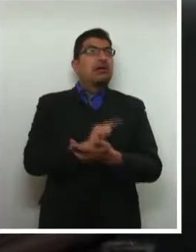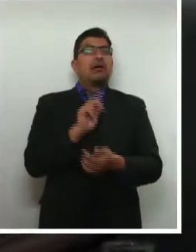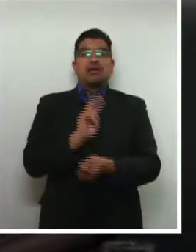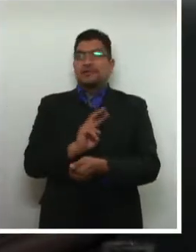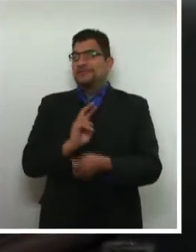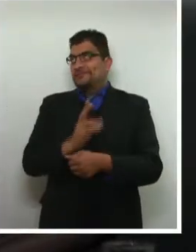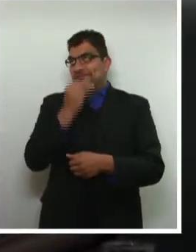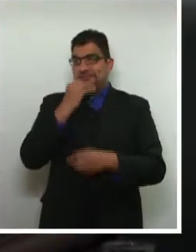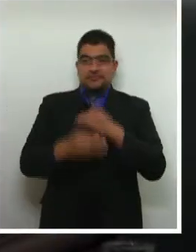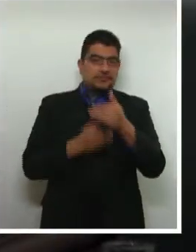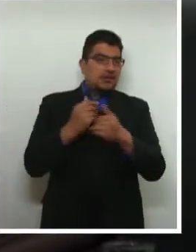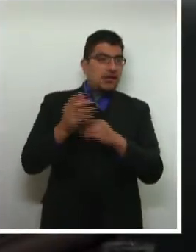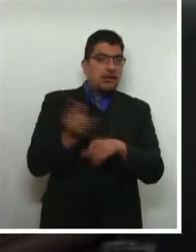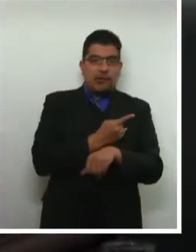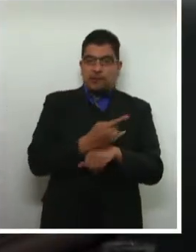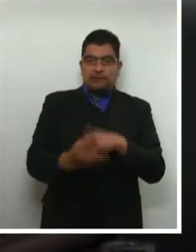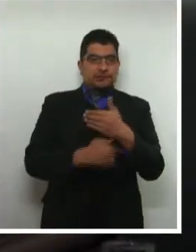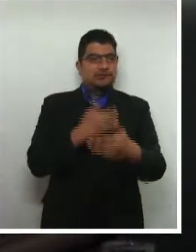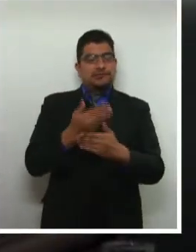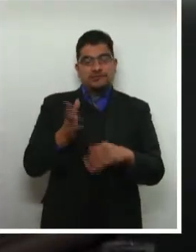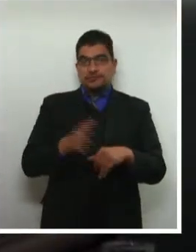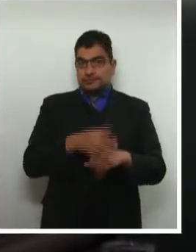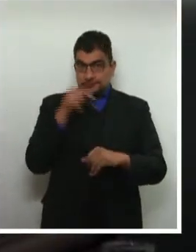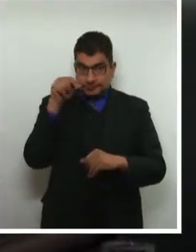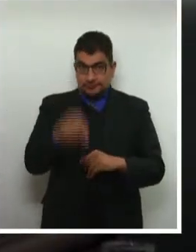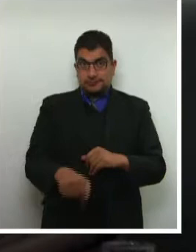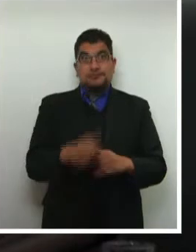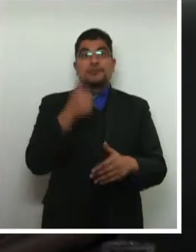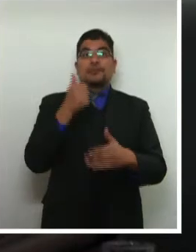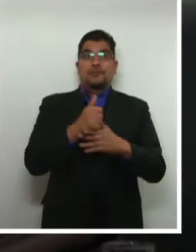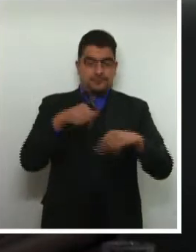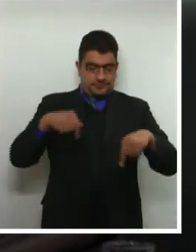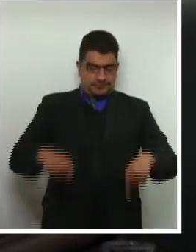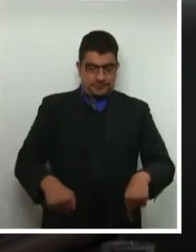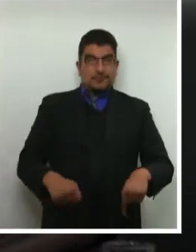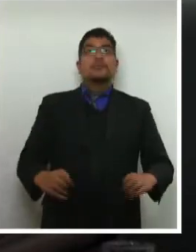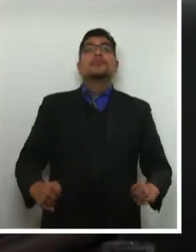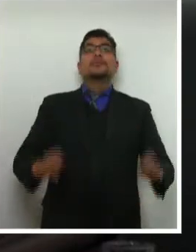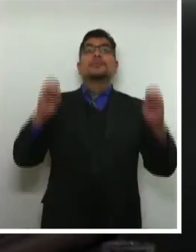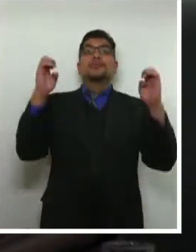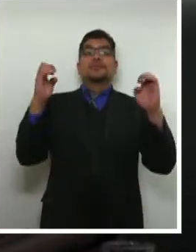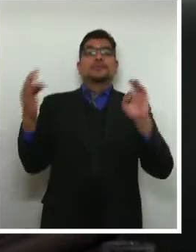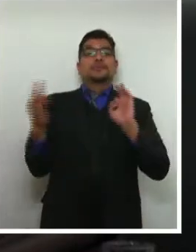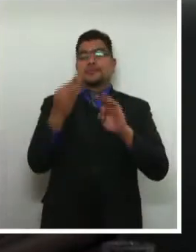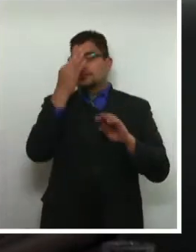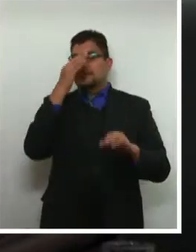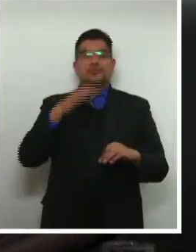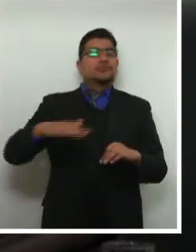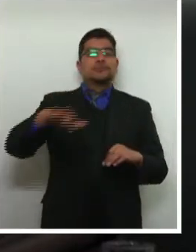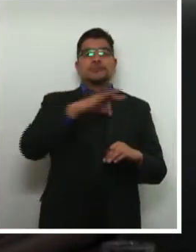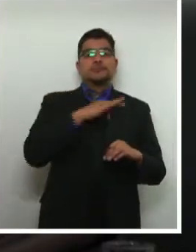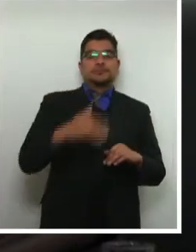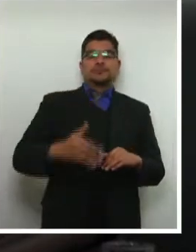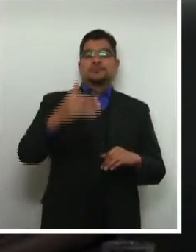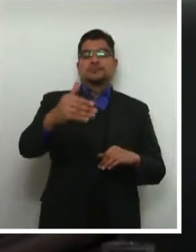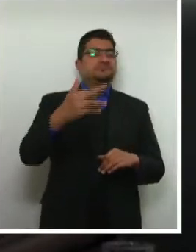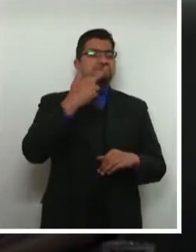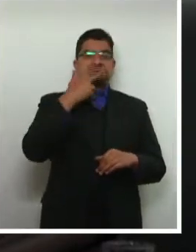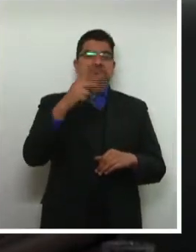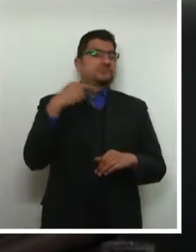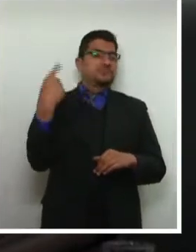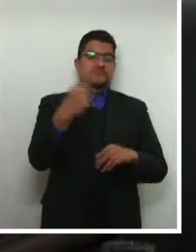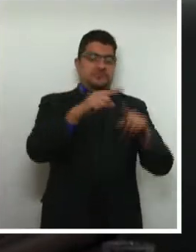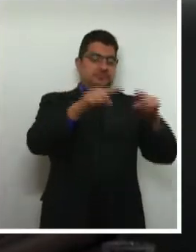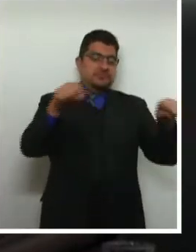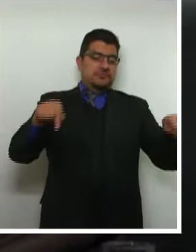que cuidarlo. Y aquí que estamos en este edificio, frente a lo que pudiera ser una de las mejores